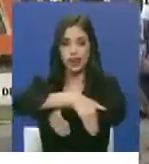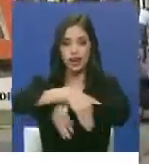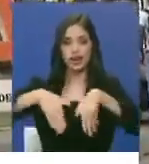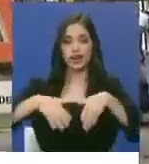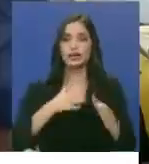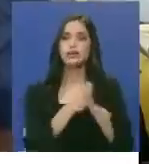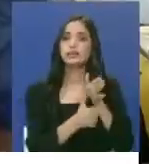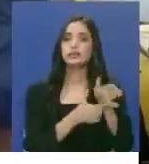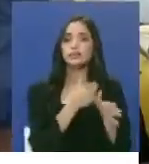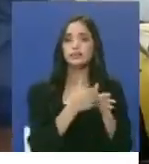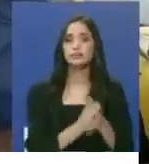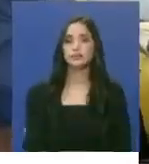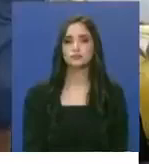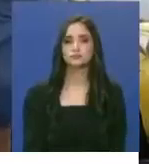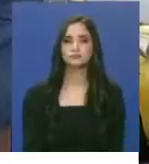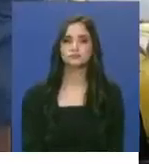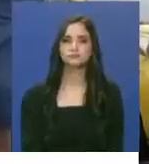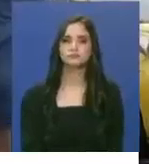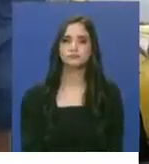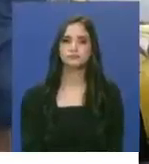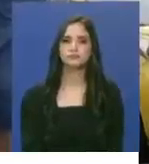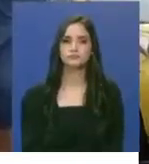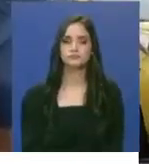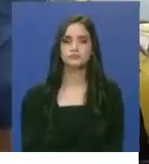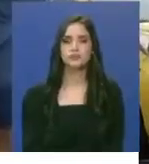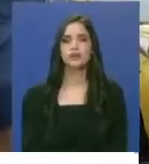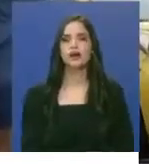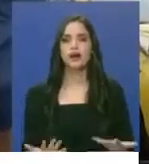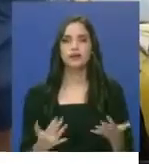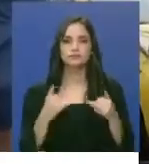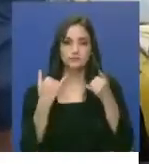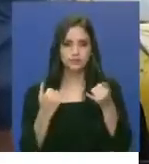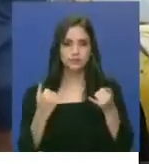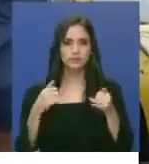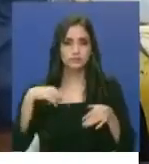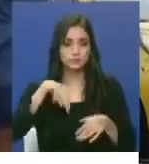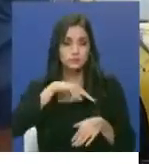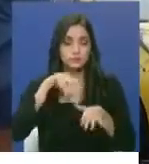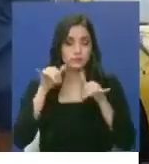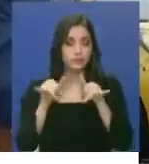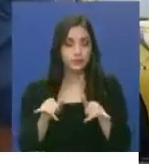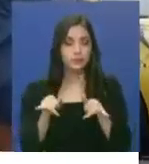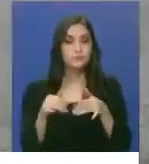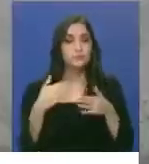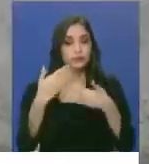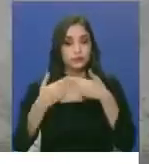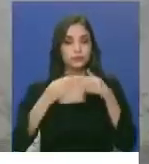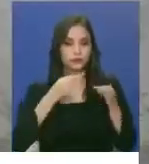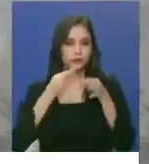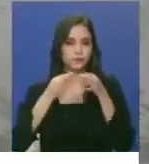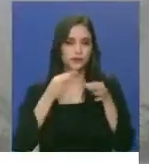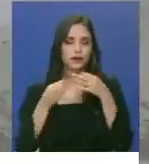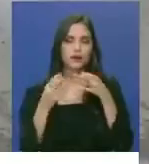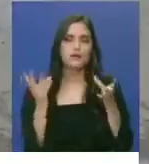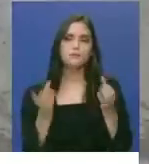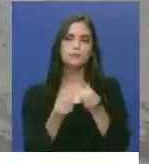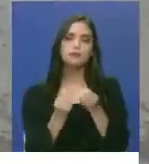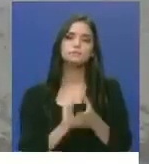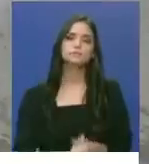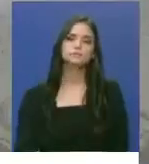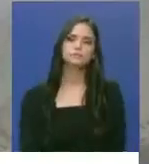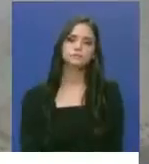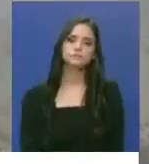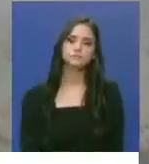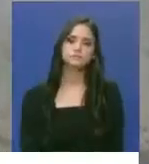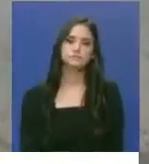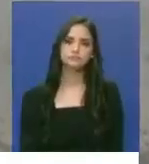parte de la coalición Unidad por Colón. Vamos a mantenernos aquí en este momento que deciden aparentemente tomarse la gobernación. Observen en este momento